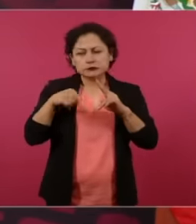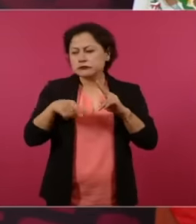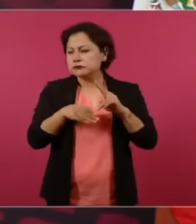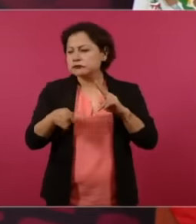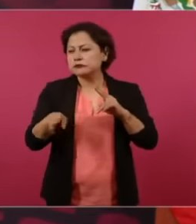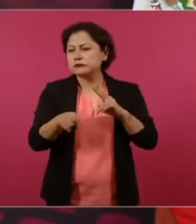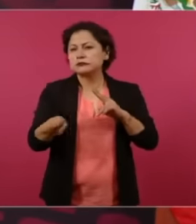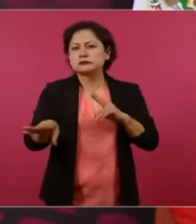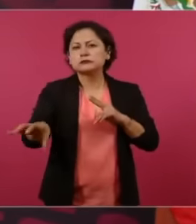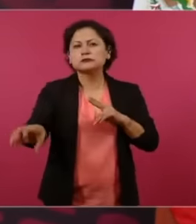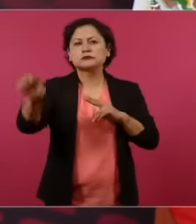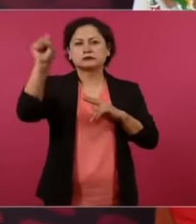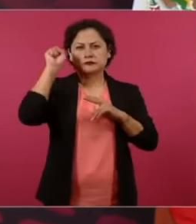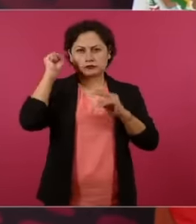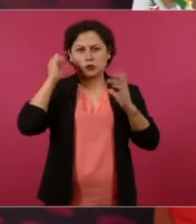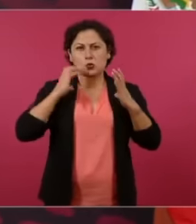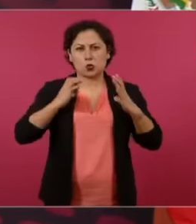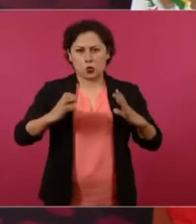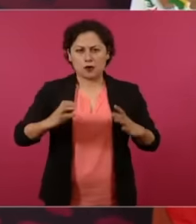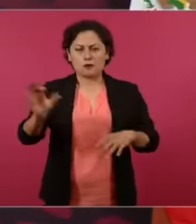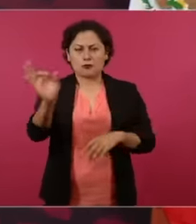empezando.